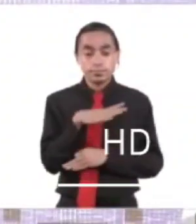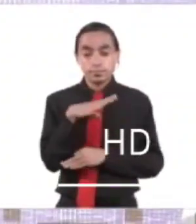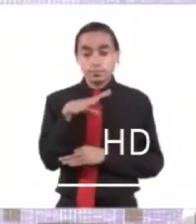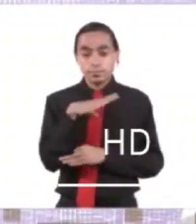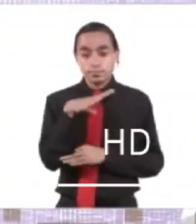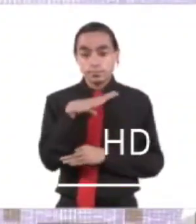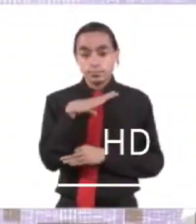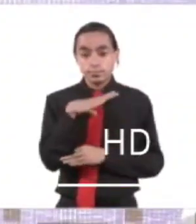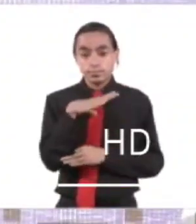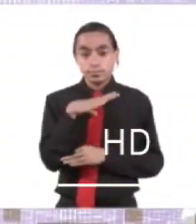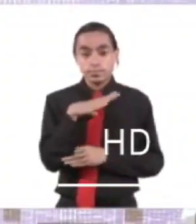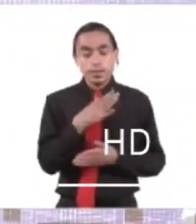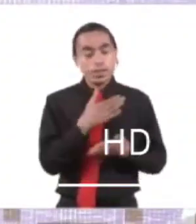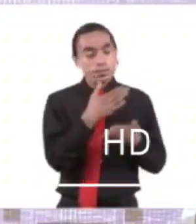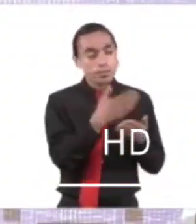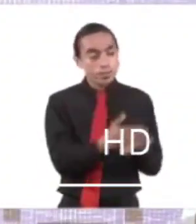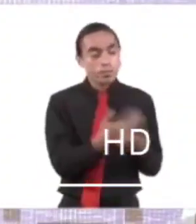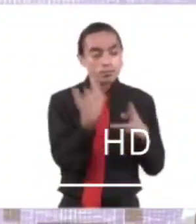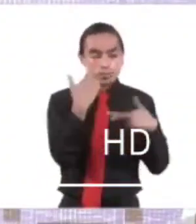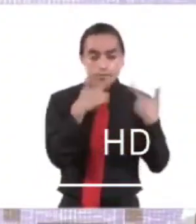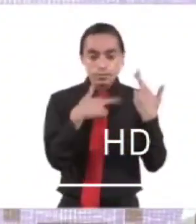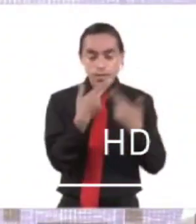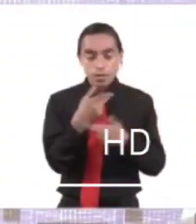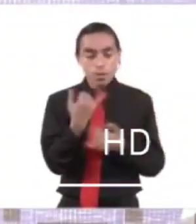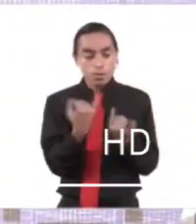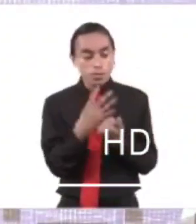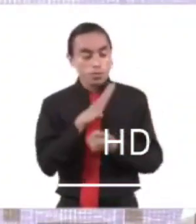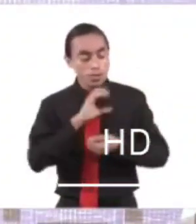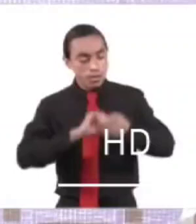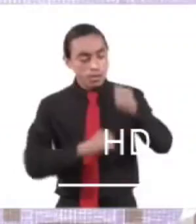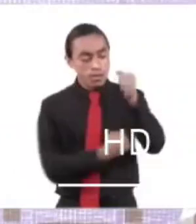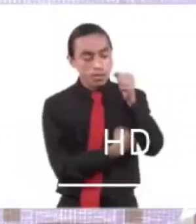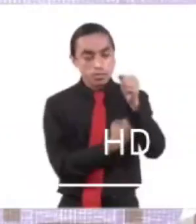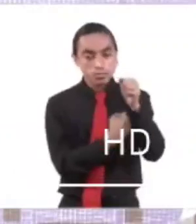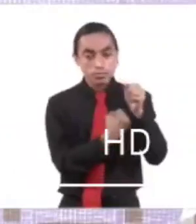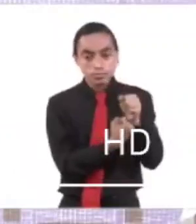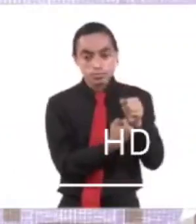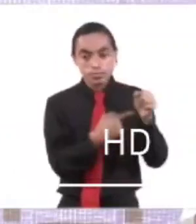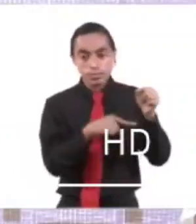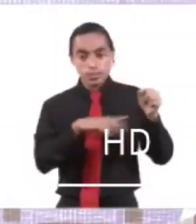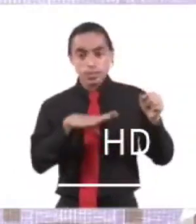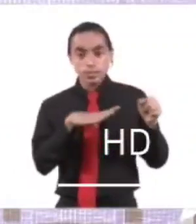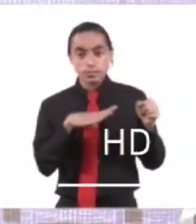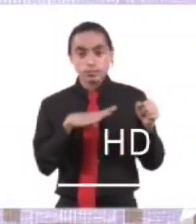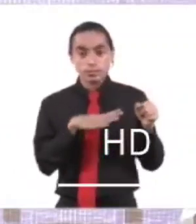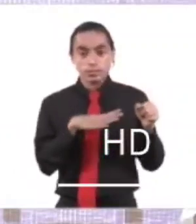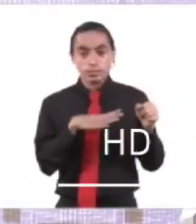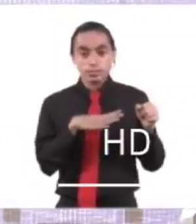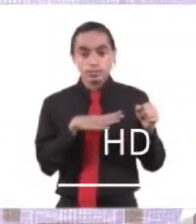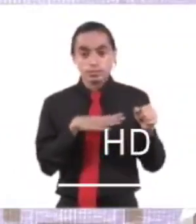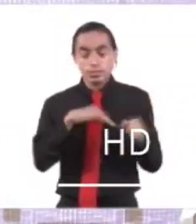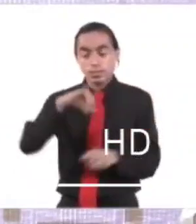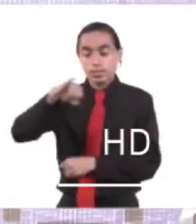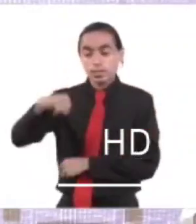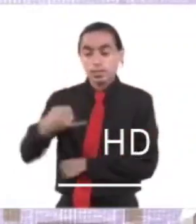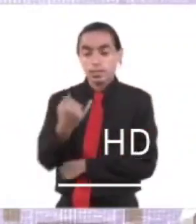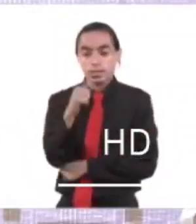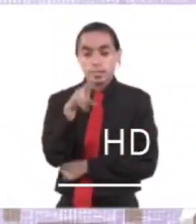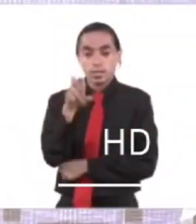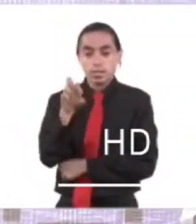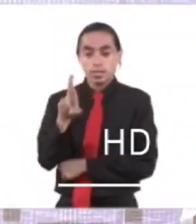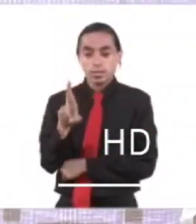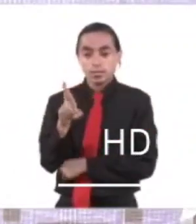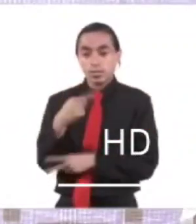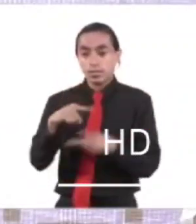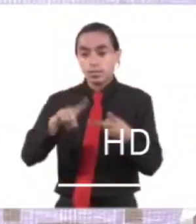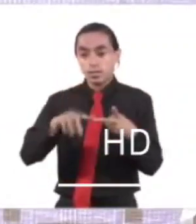nuestra gira con nuestro santoral por los pilares que aquí Javier Hidalgo y